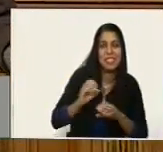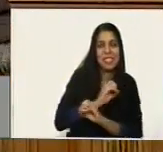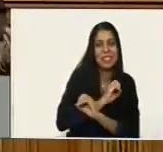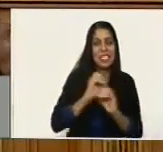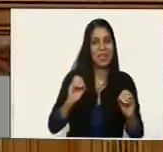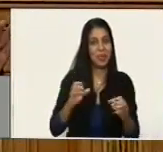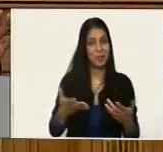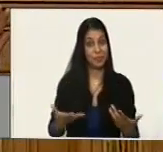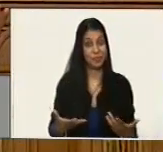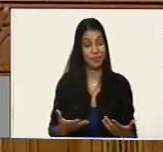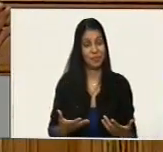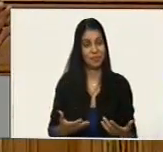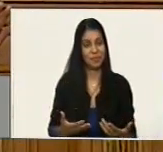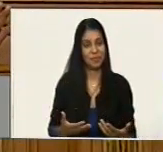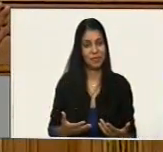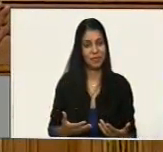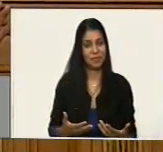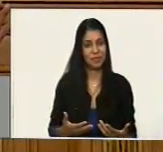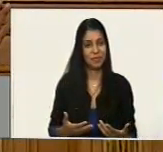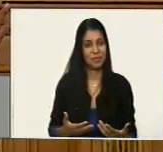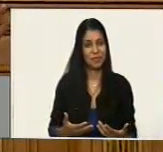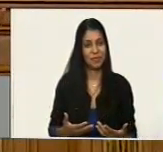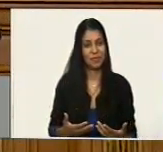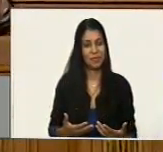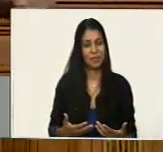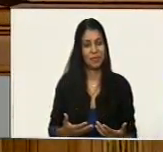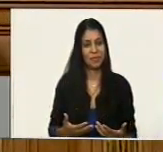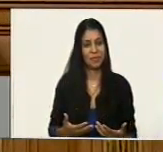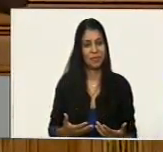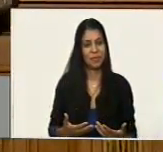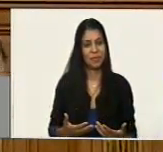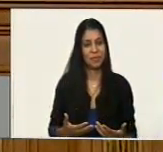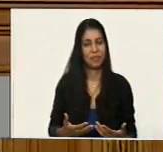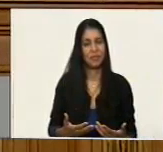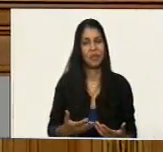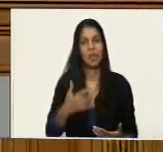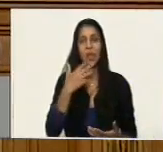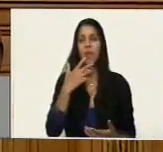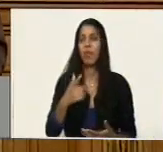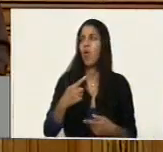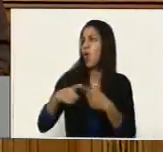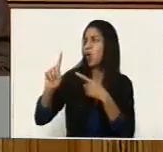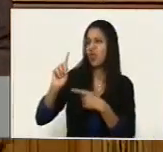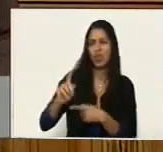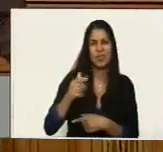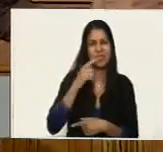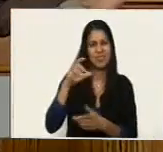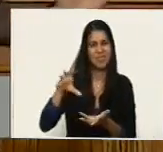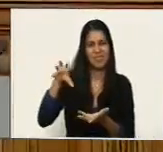Ah, bueno, no les voy a decir. Y olvídense si lo buscan en el Furrial.